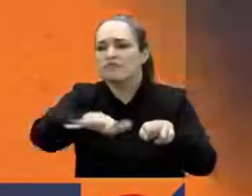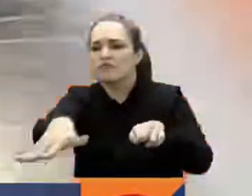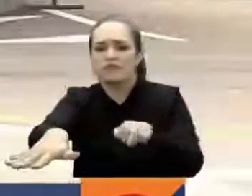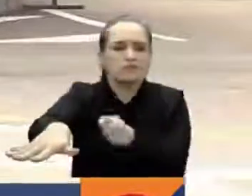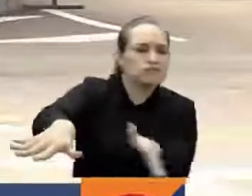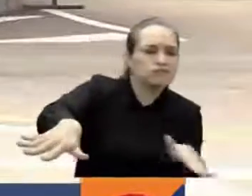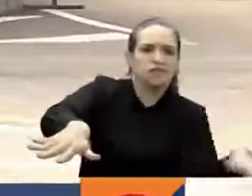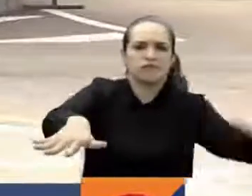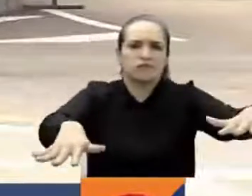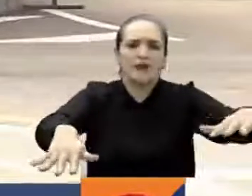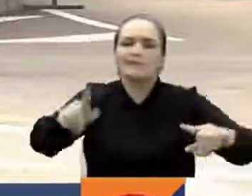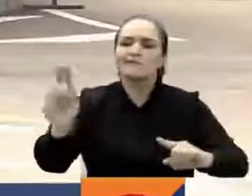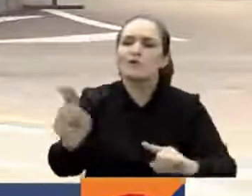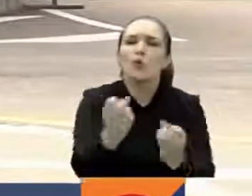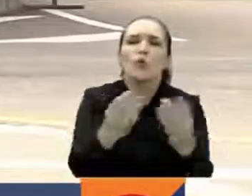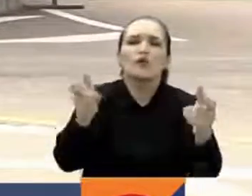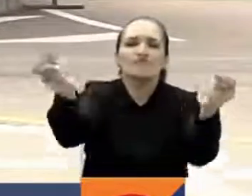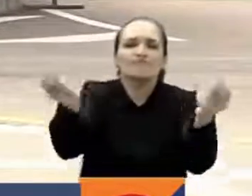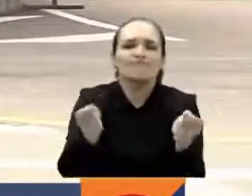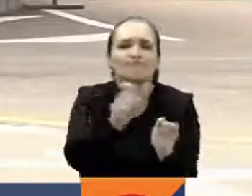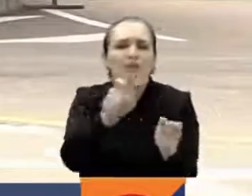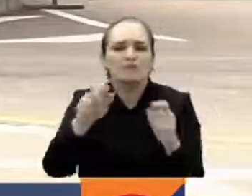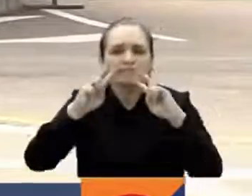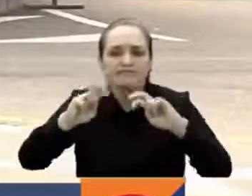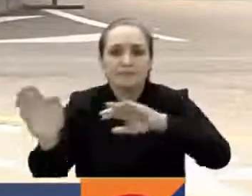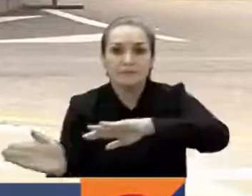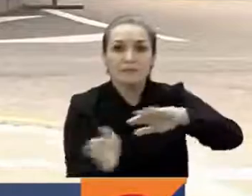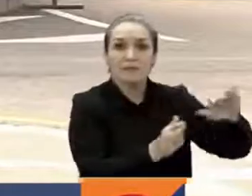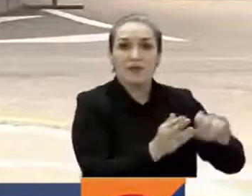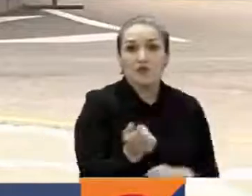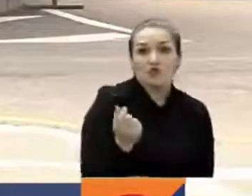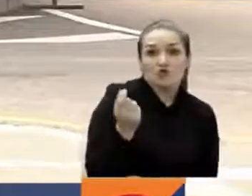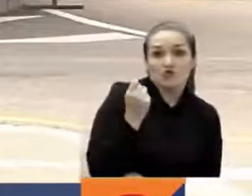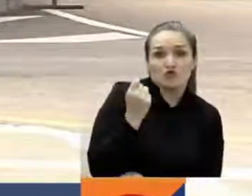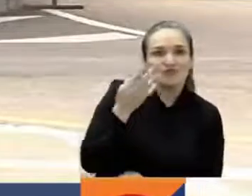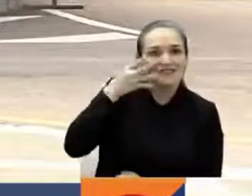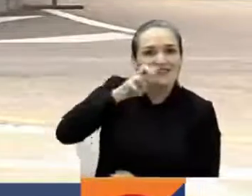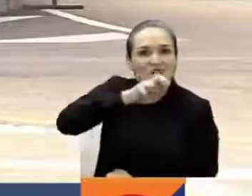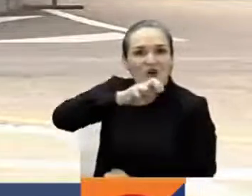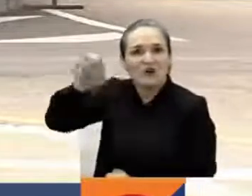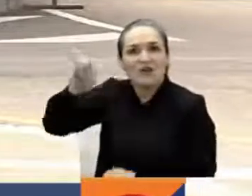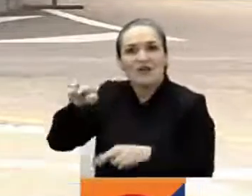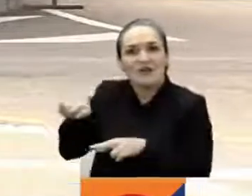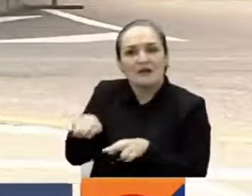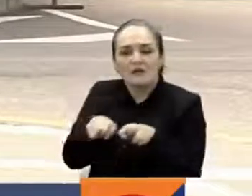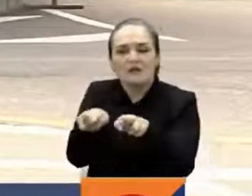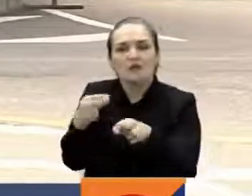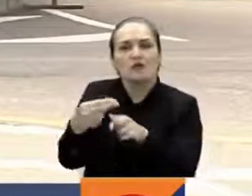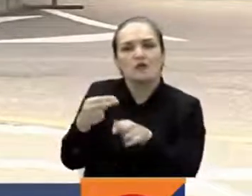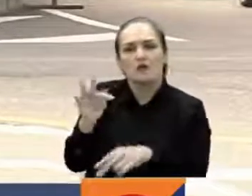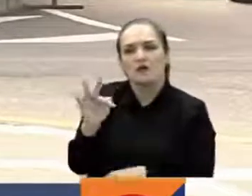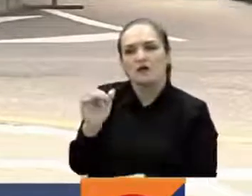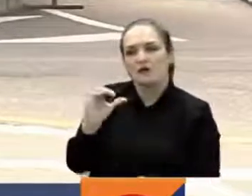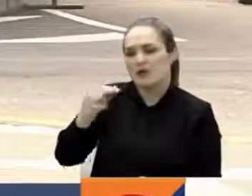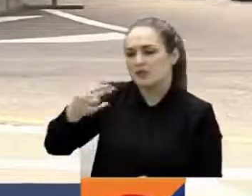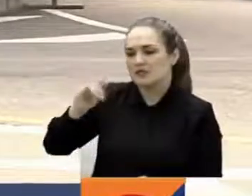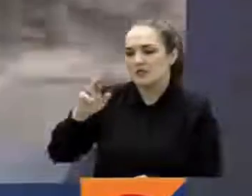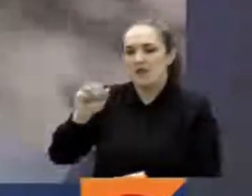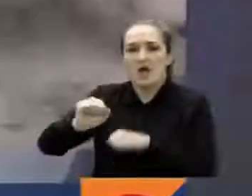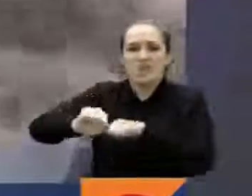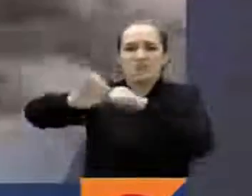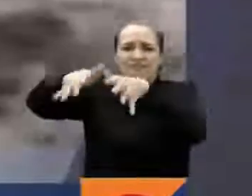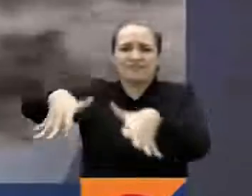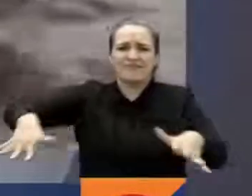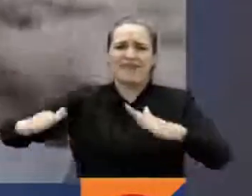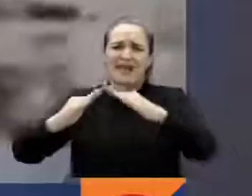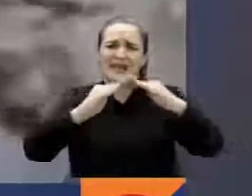Cusay. En las últimas horas, el río Táchira, al norte de Santander, se desbordó, dejando varias viviendas afectadas. Recordemos que